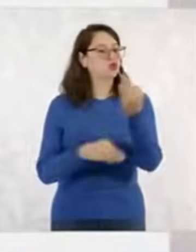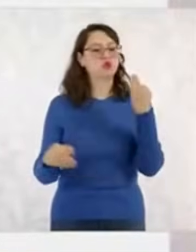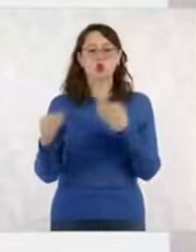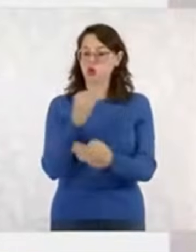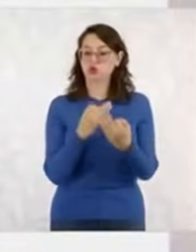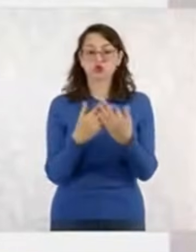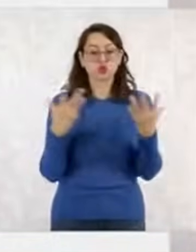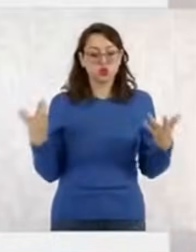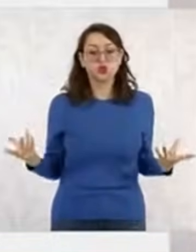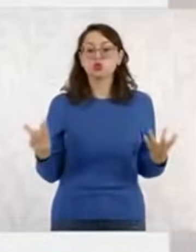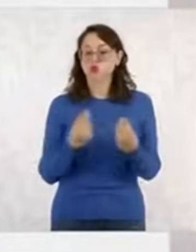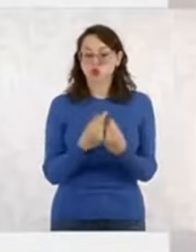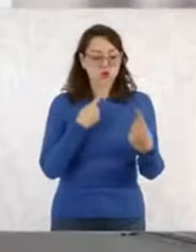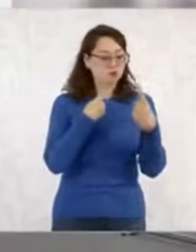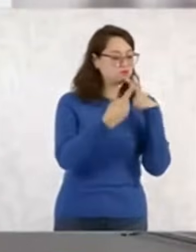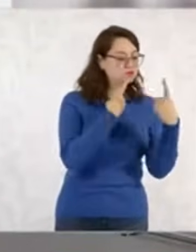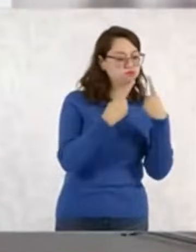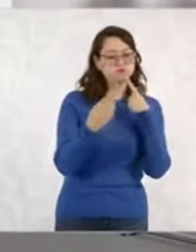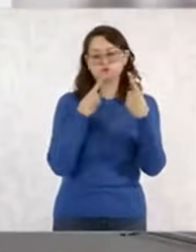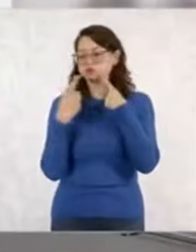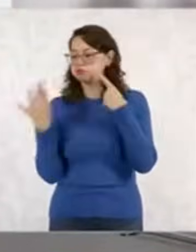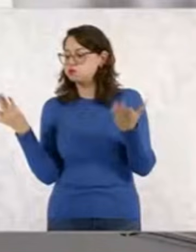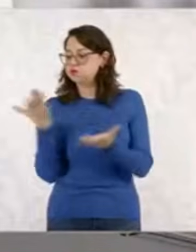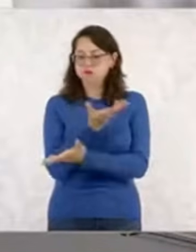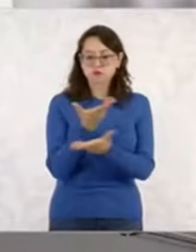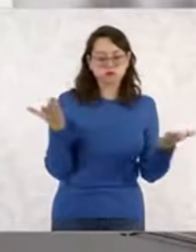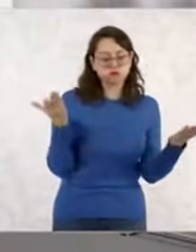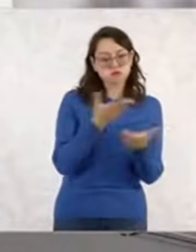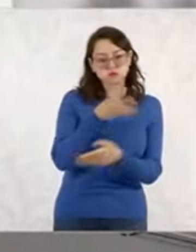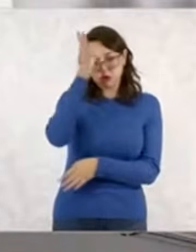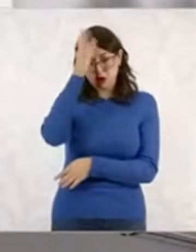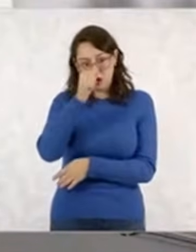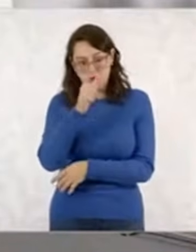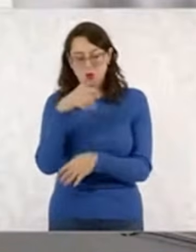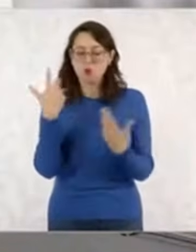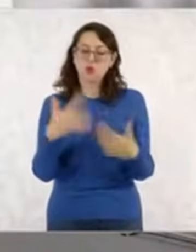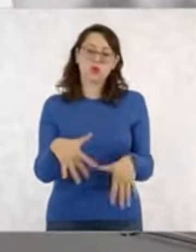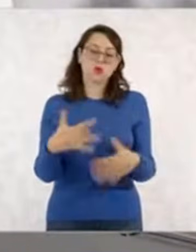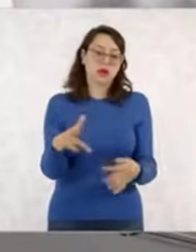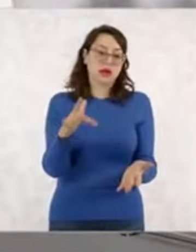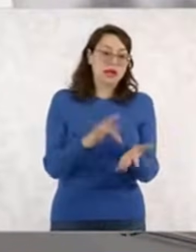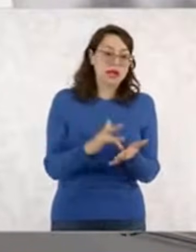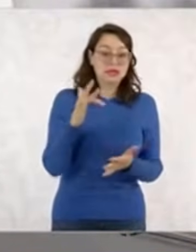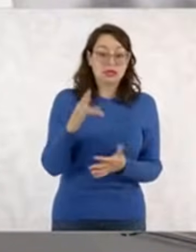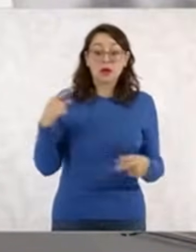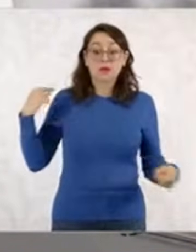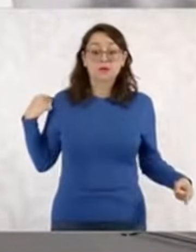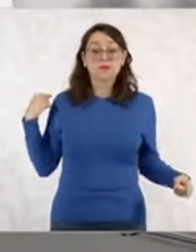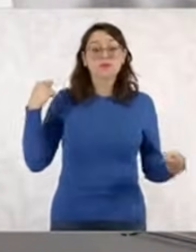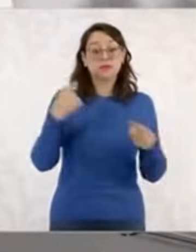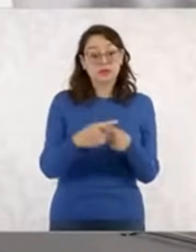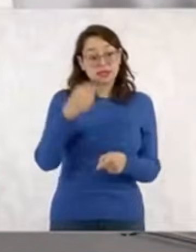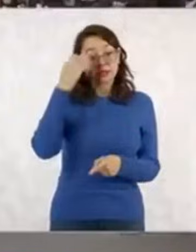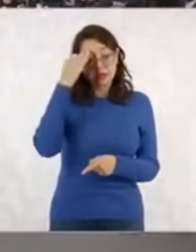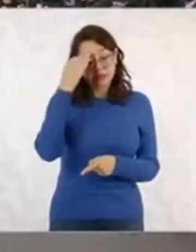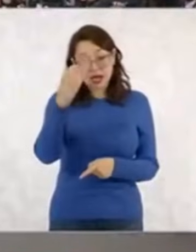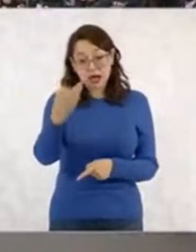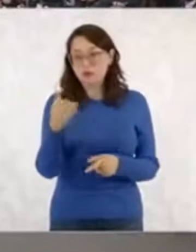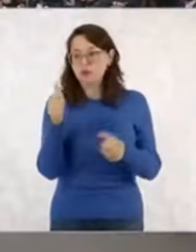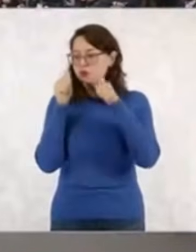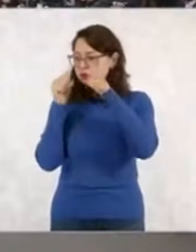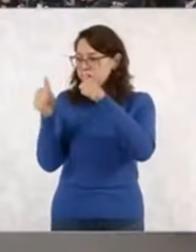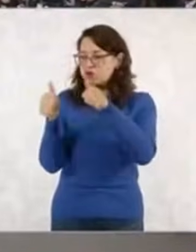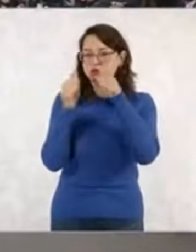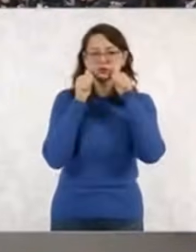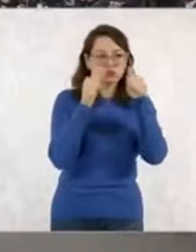los que se sumaron en las discusiones, en todo lo que pudimos avanzar, en todo ese tiempo que además destinamos a escucharnos, a